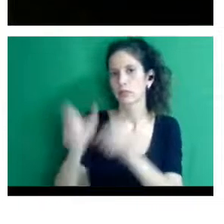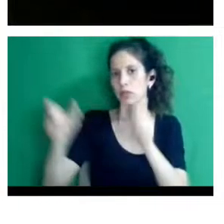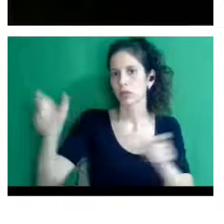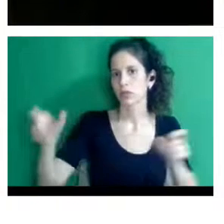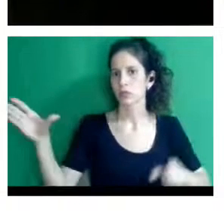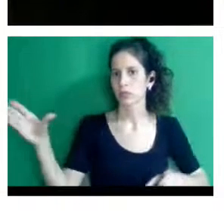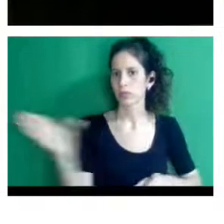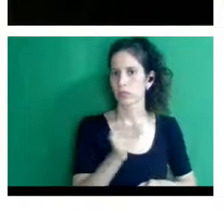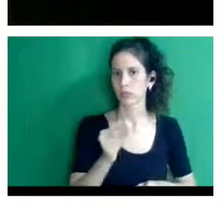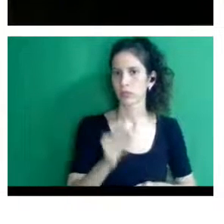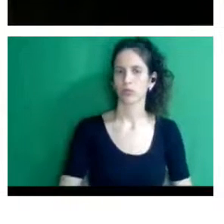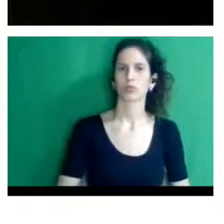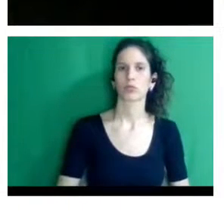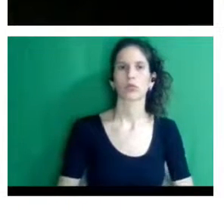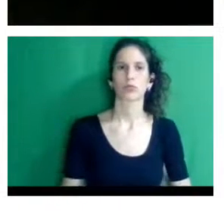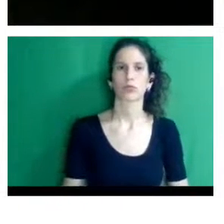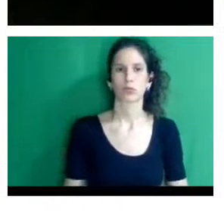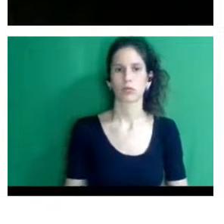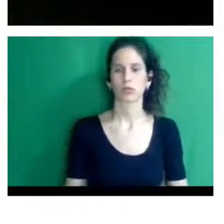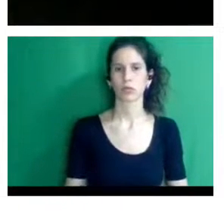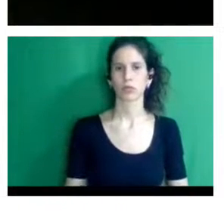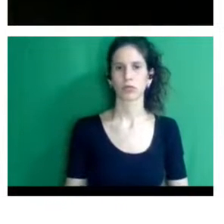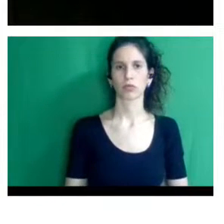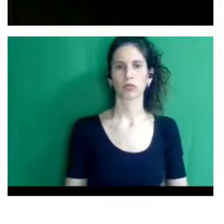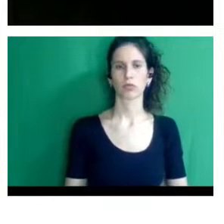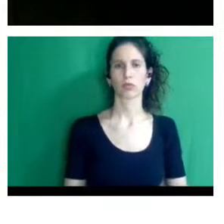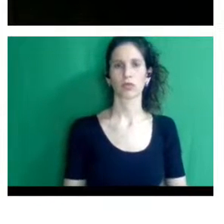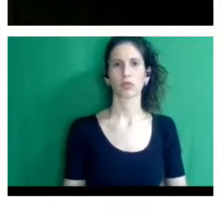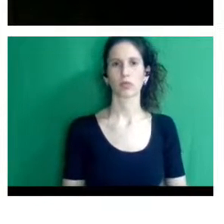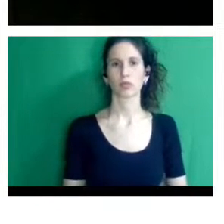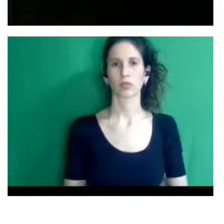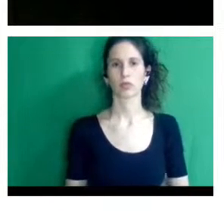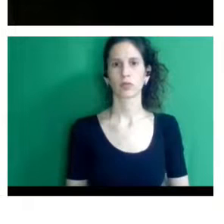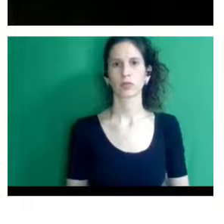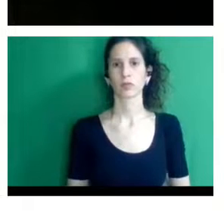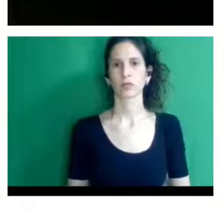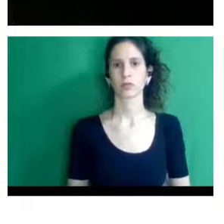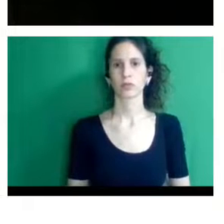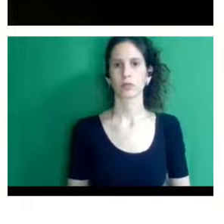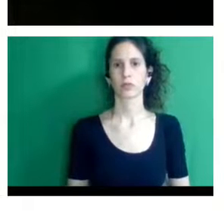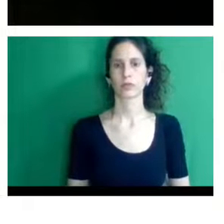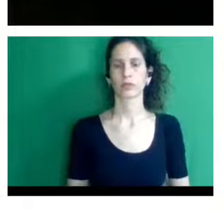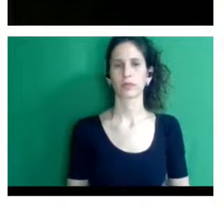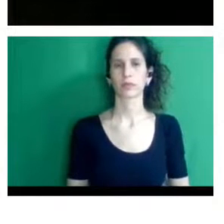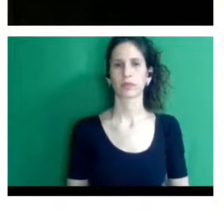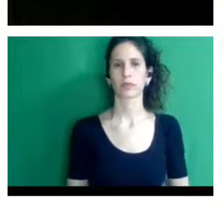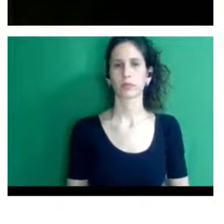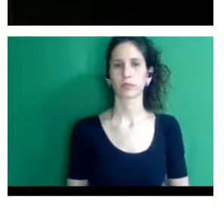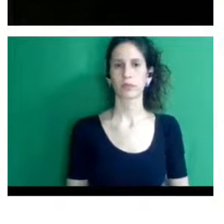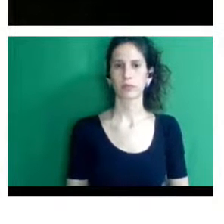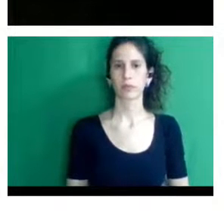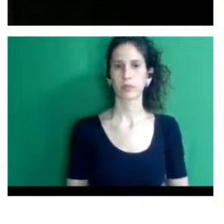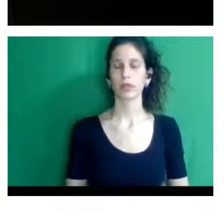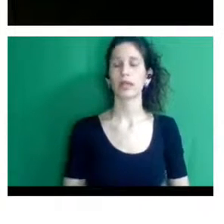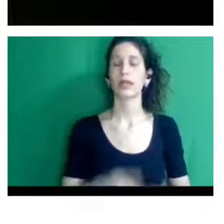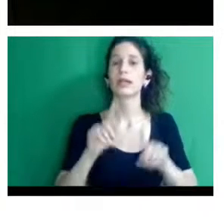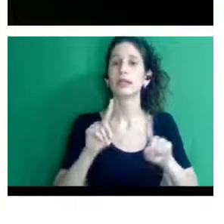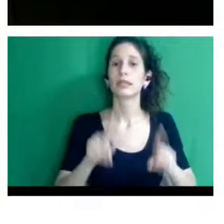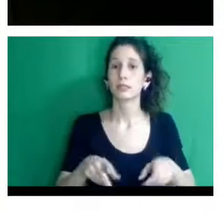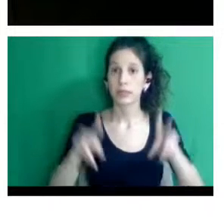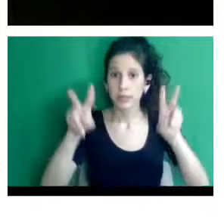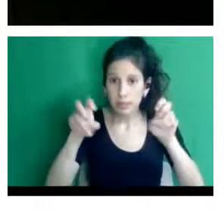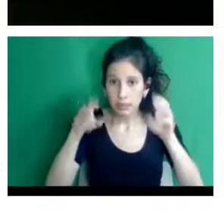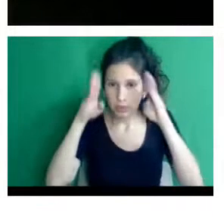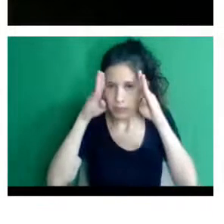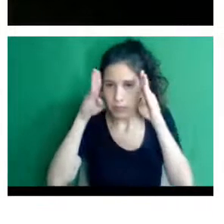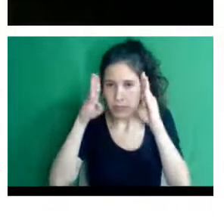escenarios. Y ya en sí, los requerimientos técnicos para la actividad en sí de la práctica del deporte, se tuvo en cuenta